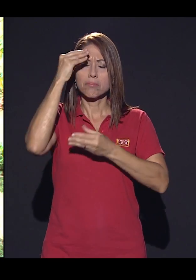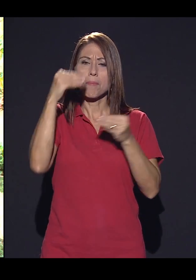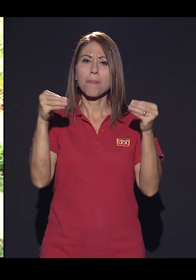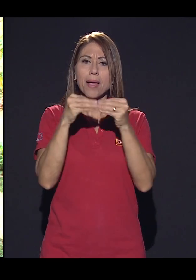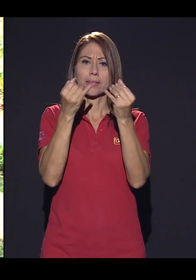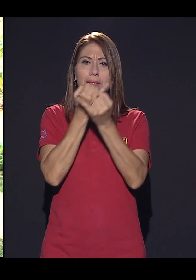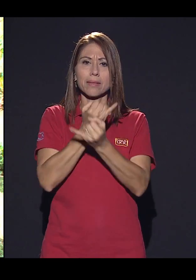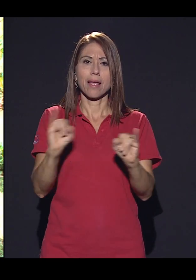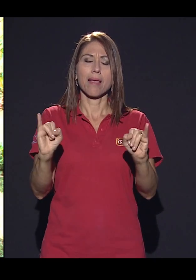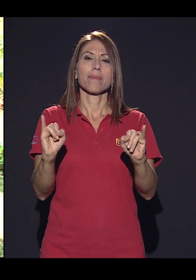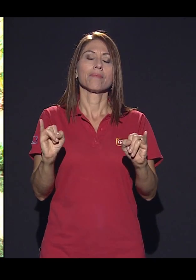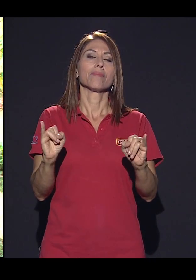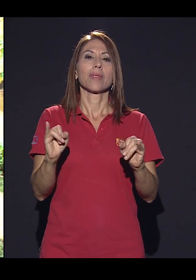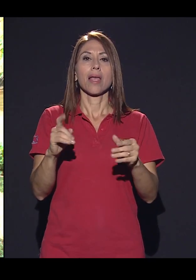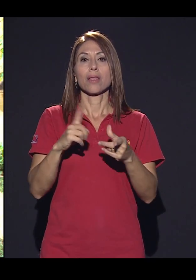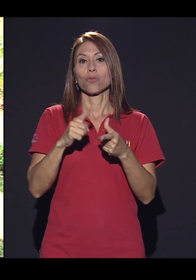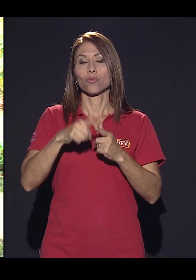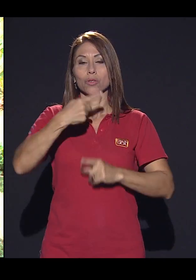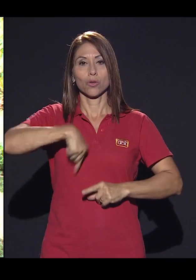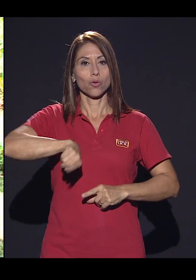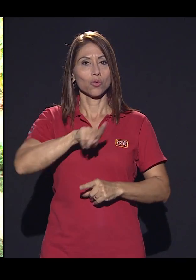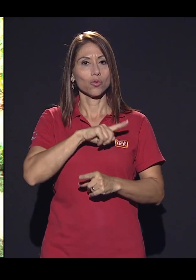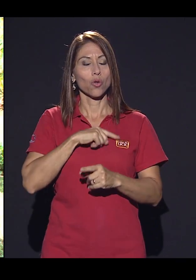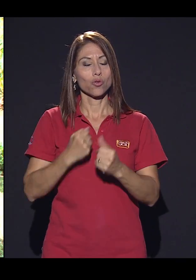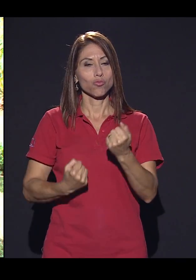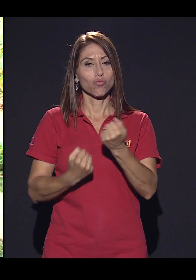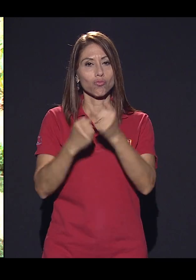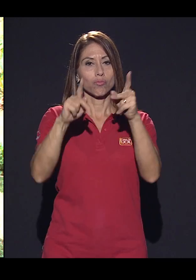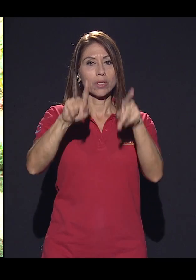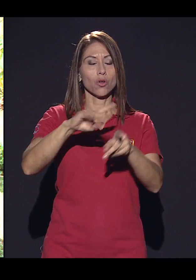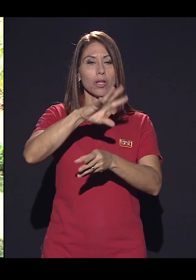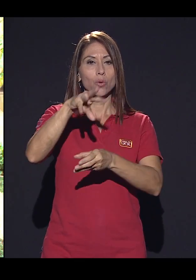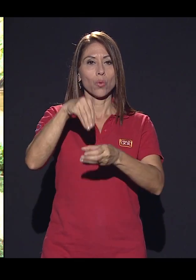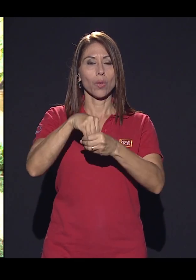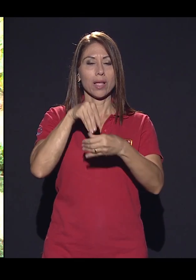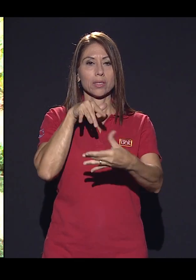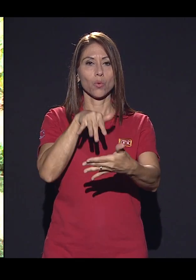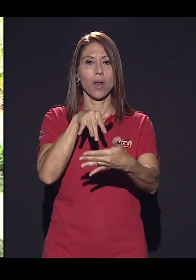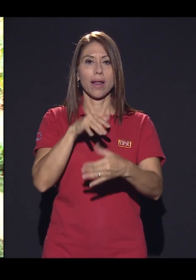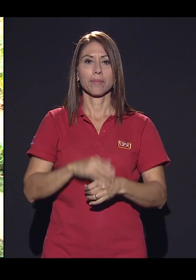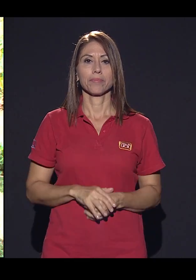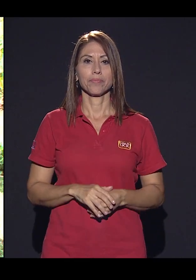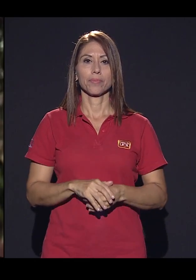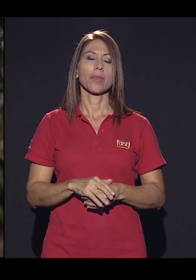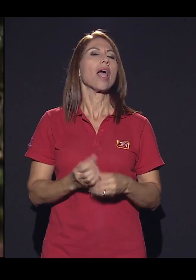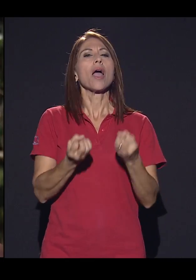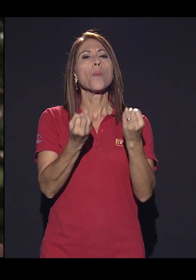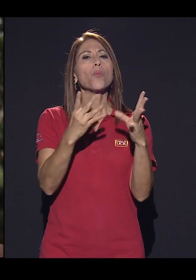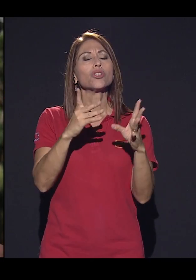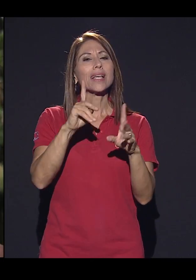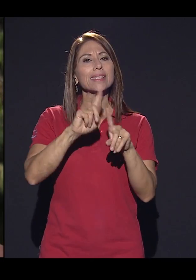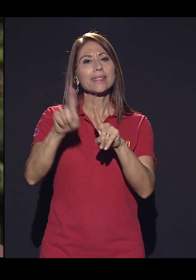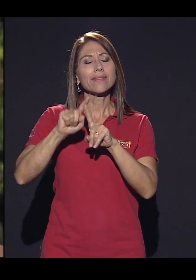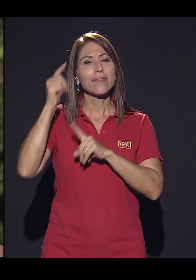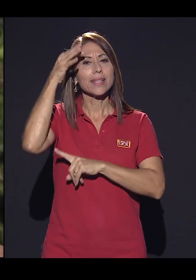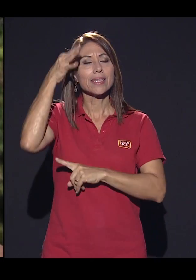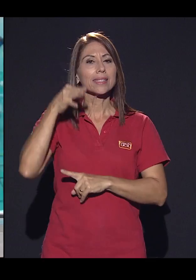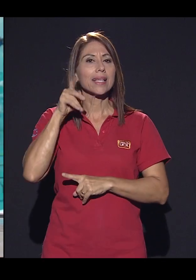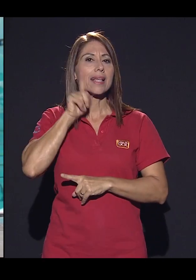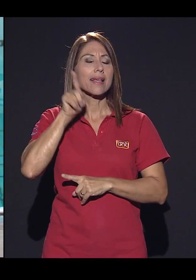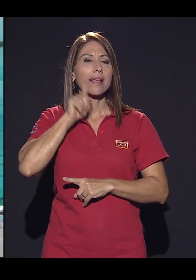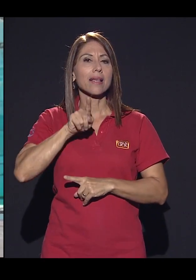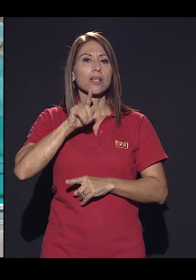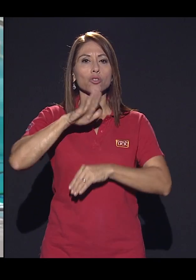que han aprendido, que son más independientes, etcétera, ¿verdad? Entonces nosotros abogamos por la inclusión escolar. Existen muchos mitos sobre las personas